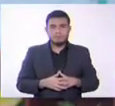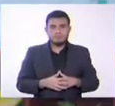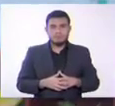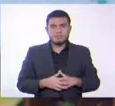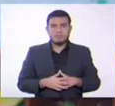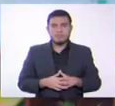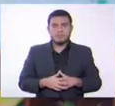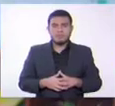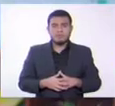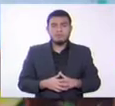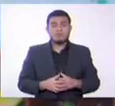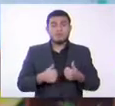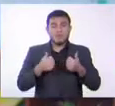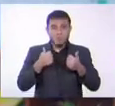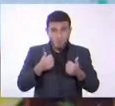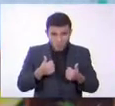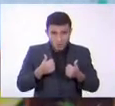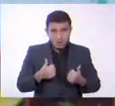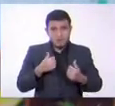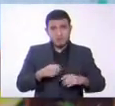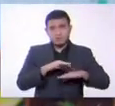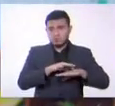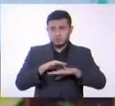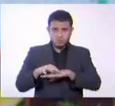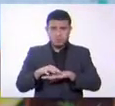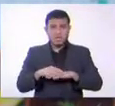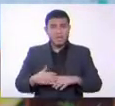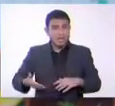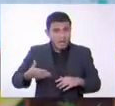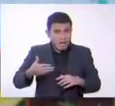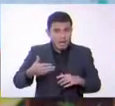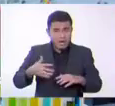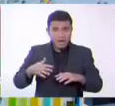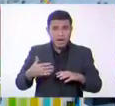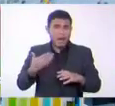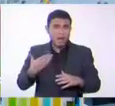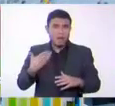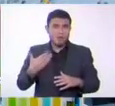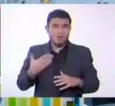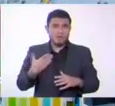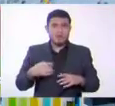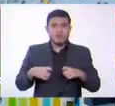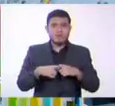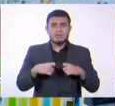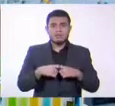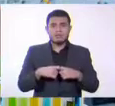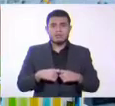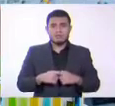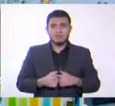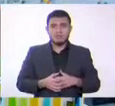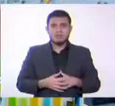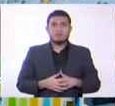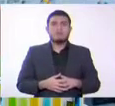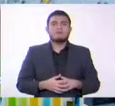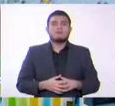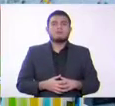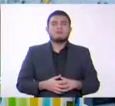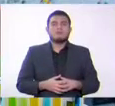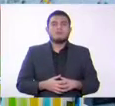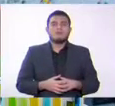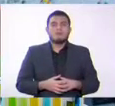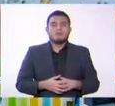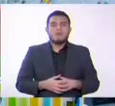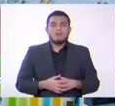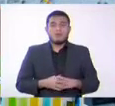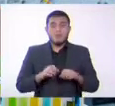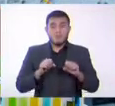Son buenos conductores del calor y la electricidad. Son maleables, lo que significa que